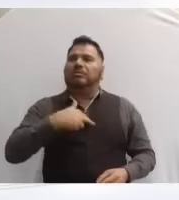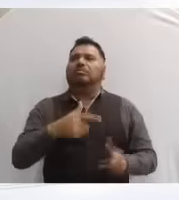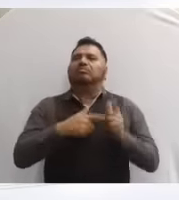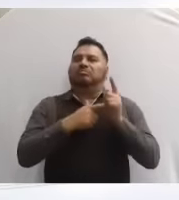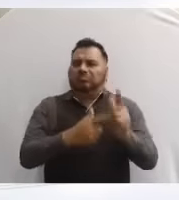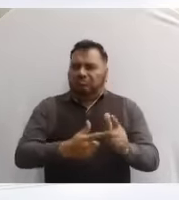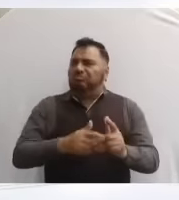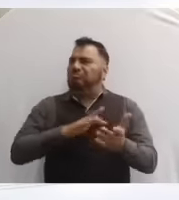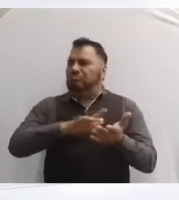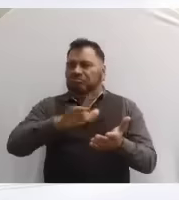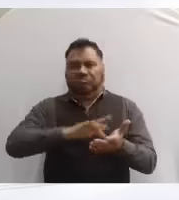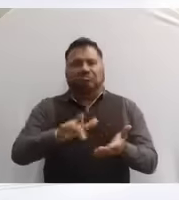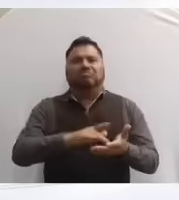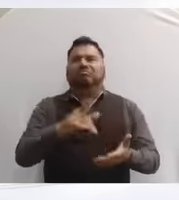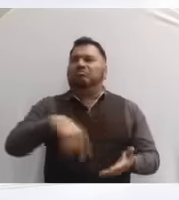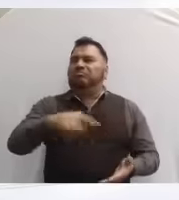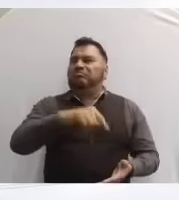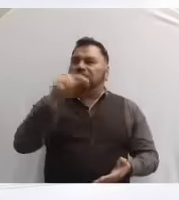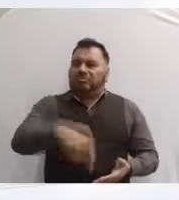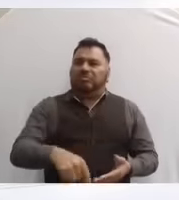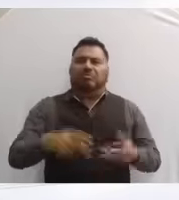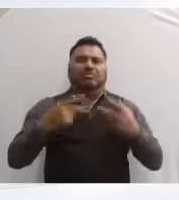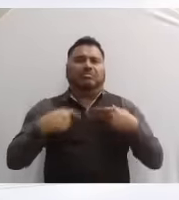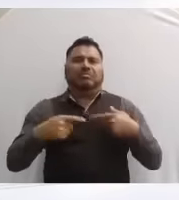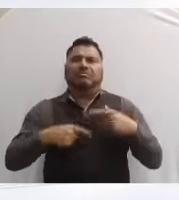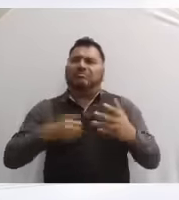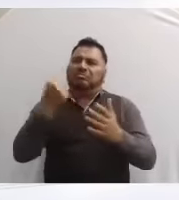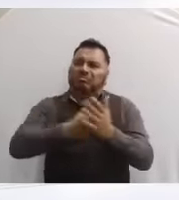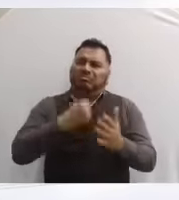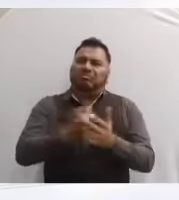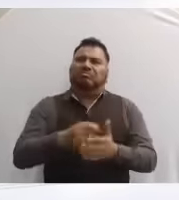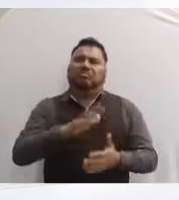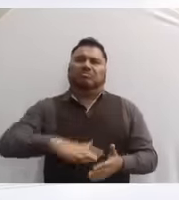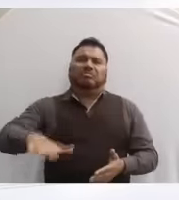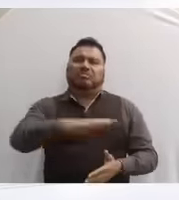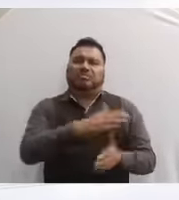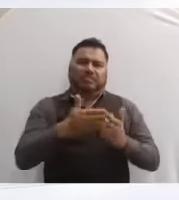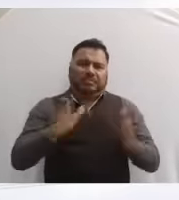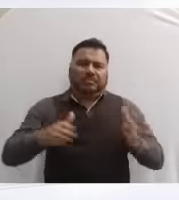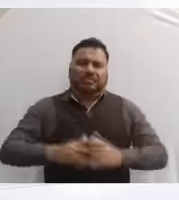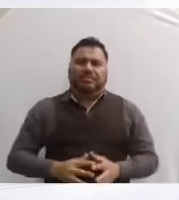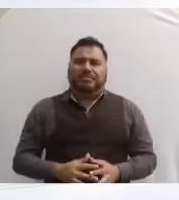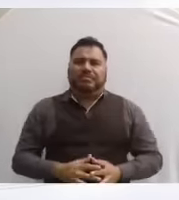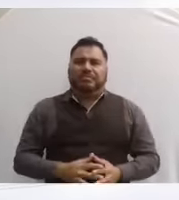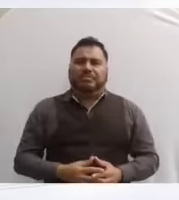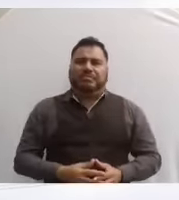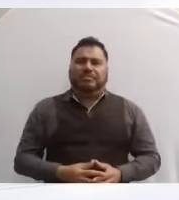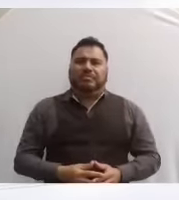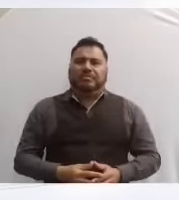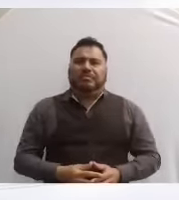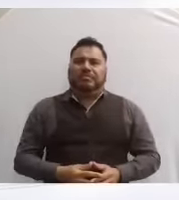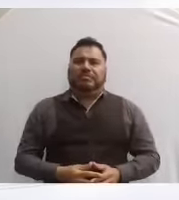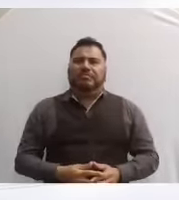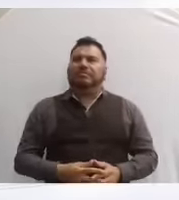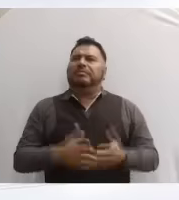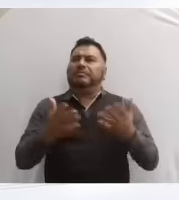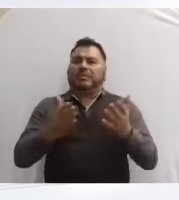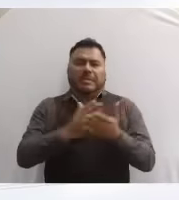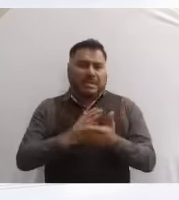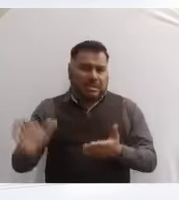seguir apoyando aquí a quienes pelean por sus espacios públicos. Y